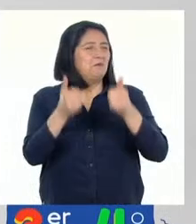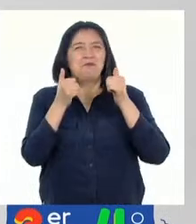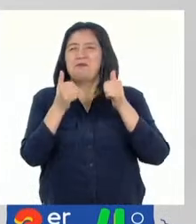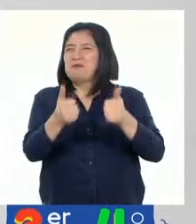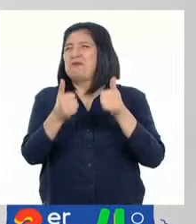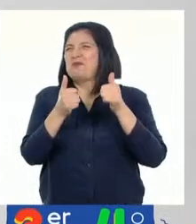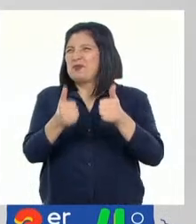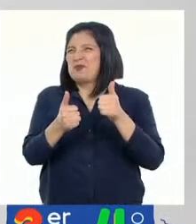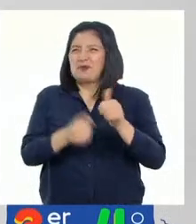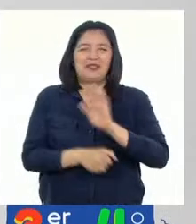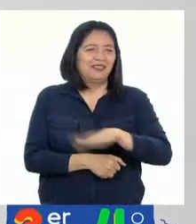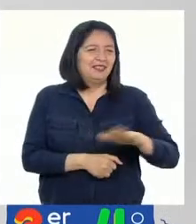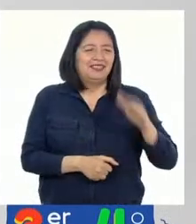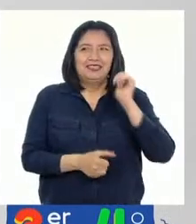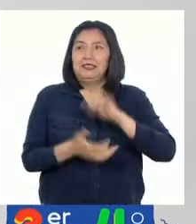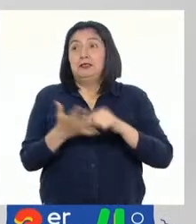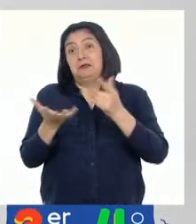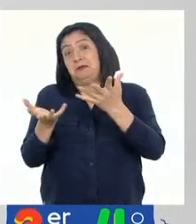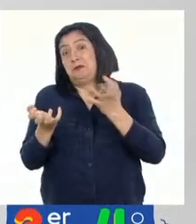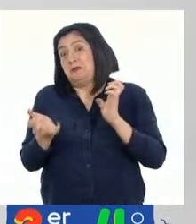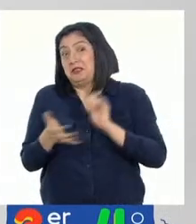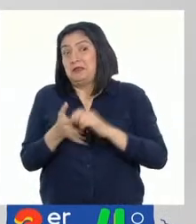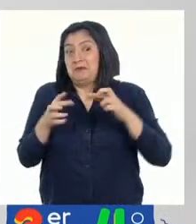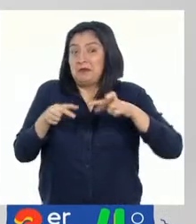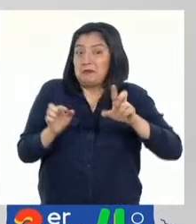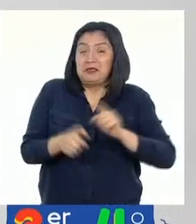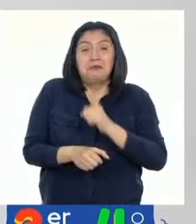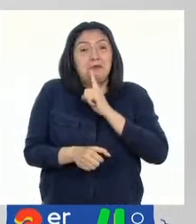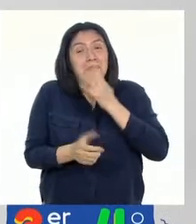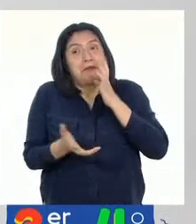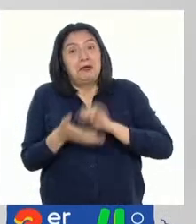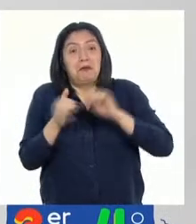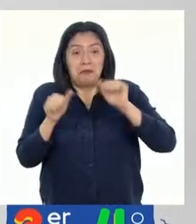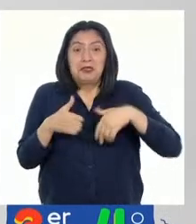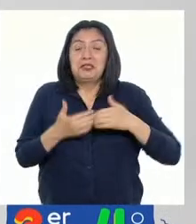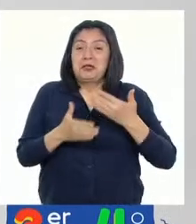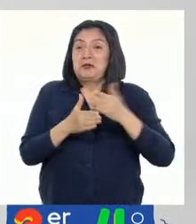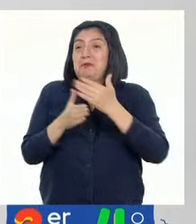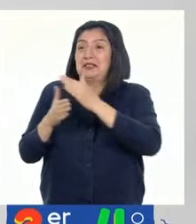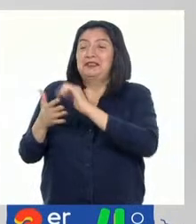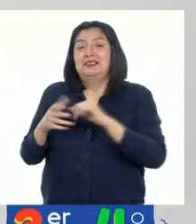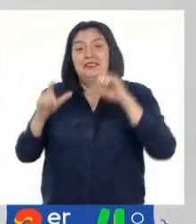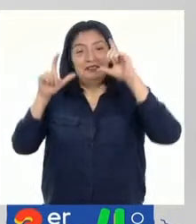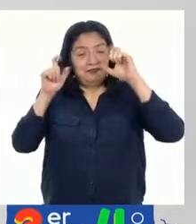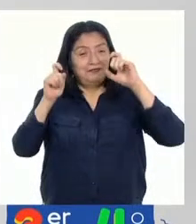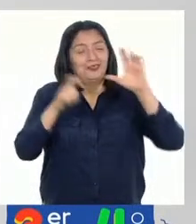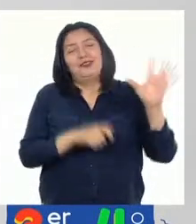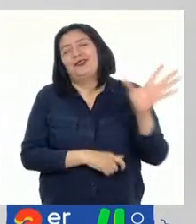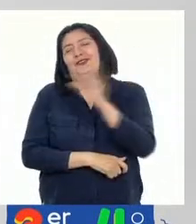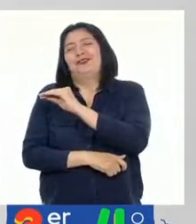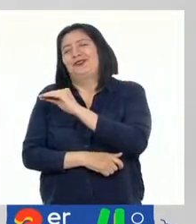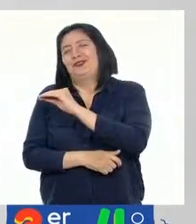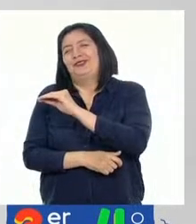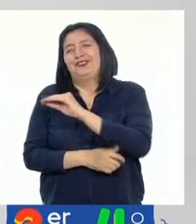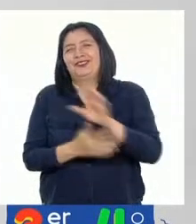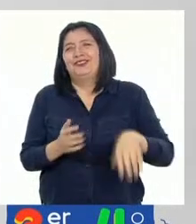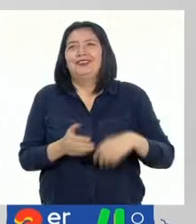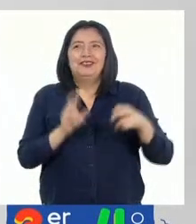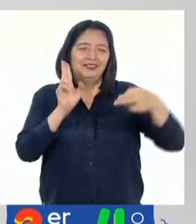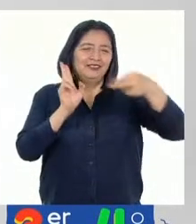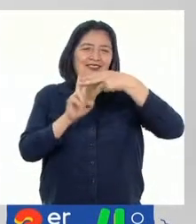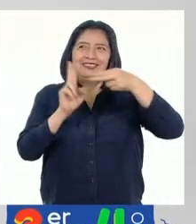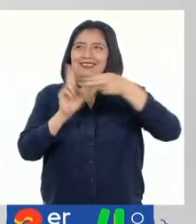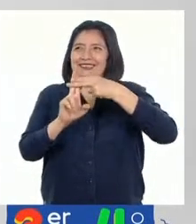¡Genial! Muy bien, chicas y chicos. Si desean, con el permiso de sus padres, pueden compartir su foto con todas y todos con el